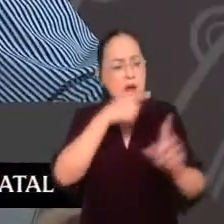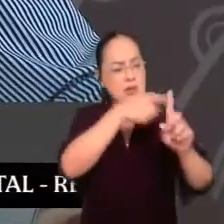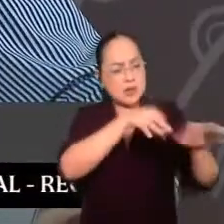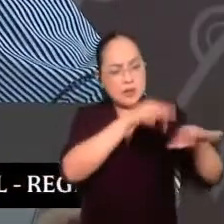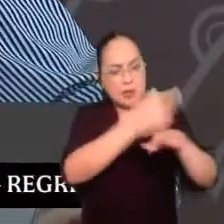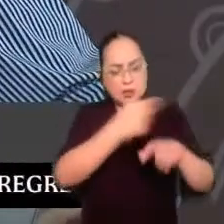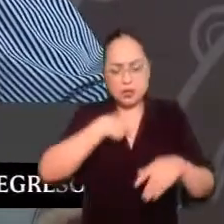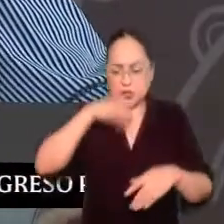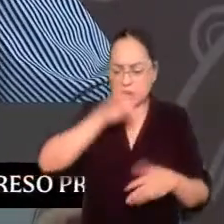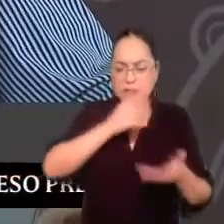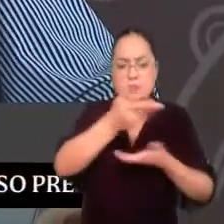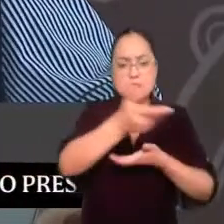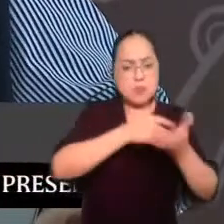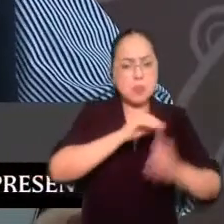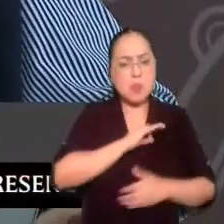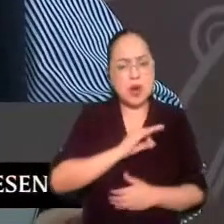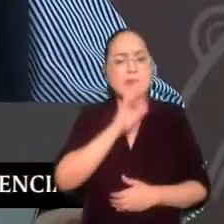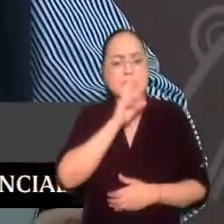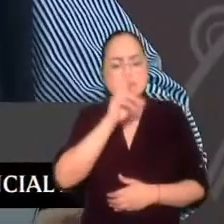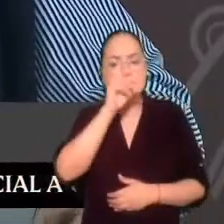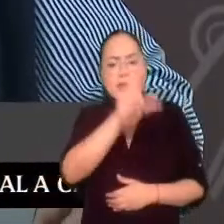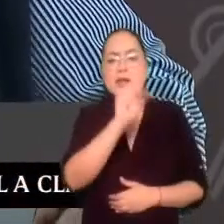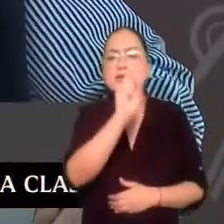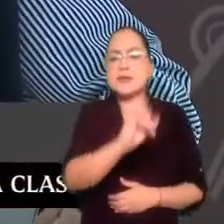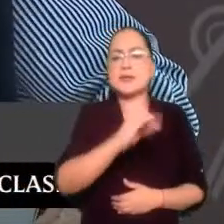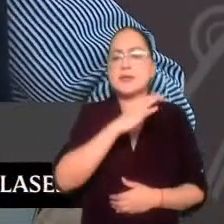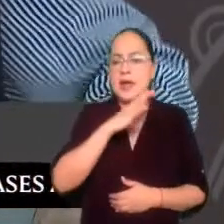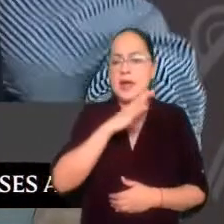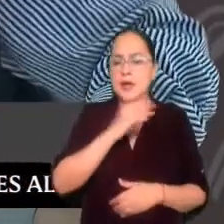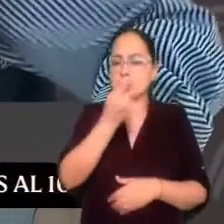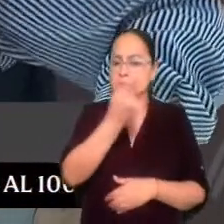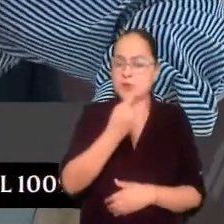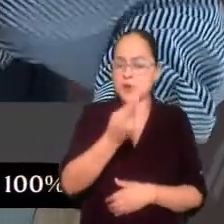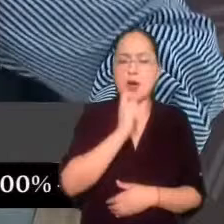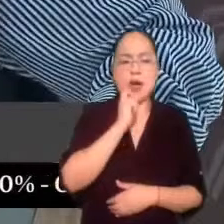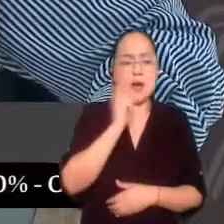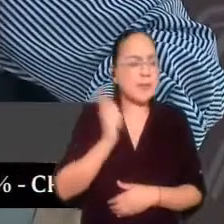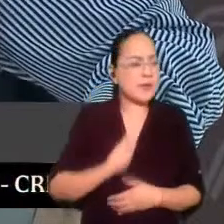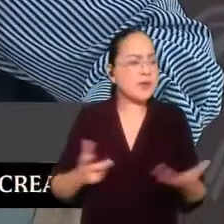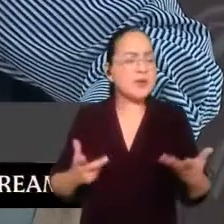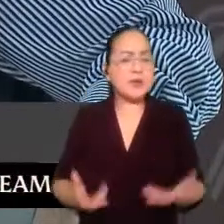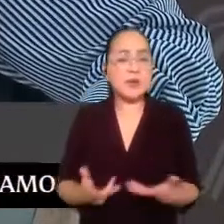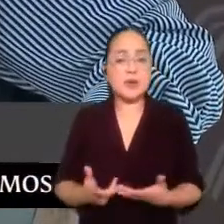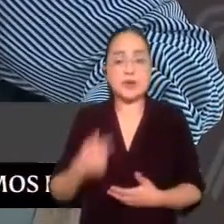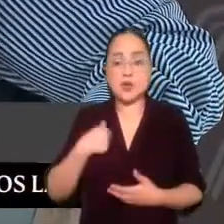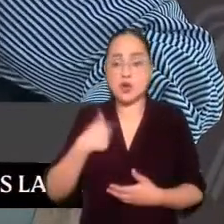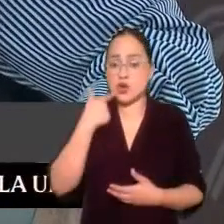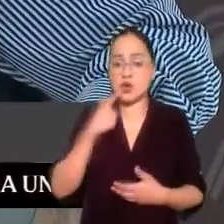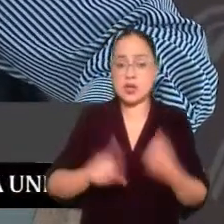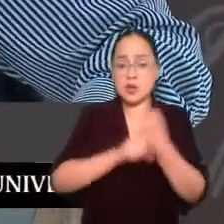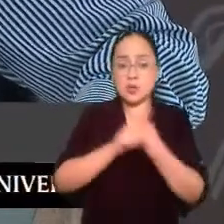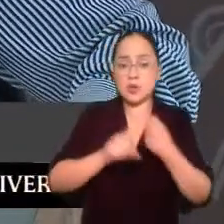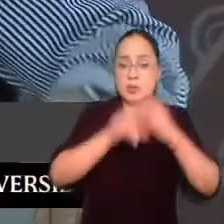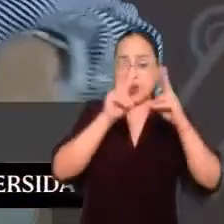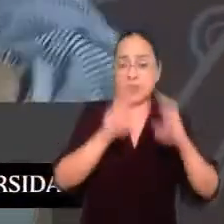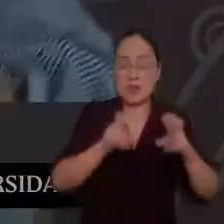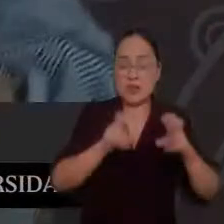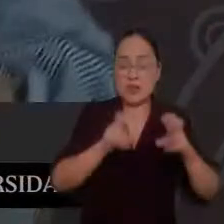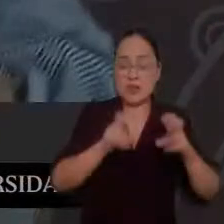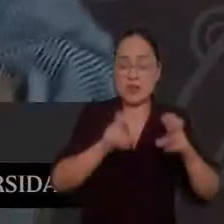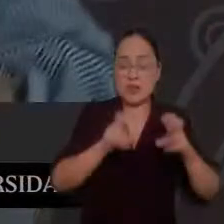Nosotros van a tener respuestas, somos amigos, tenemos, es decir, yo no quiero tener problemas con la 27, los maestros, ni